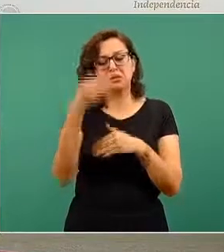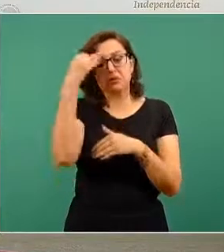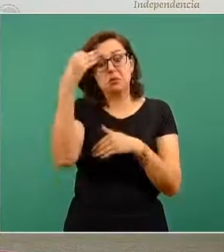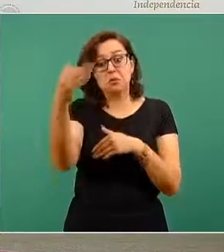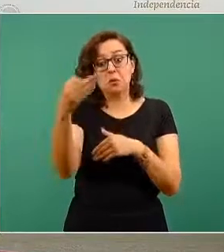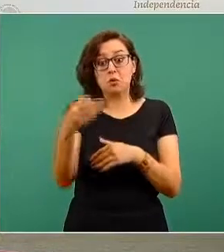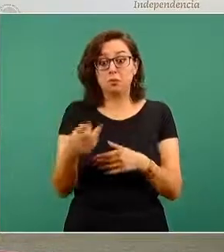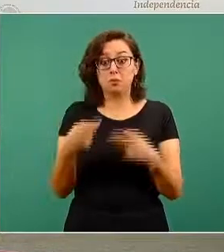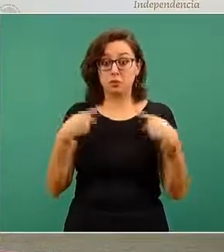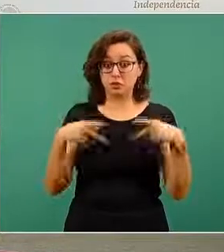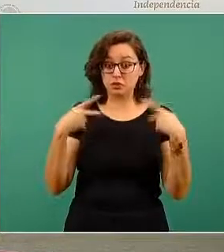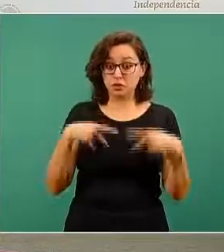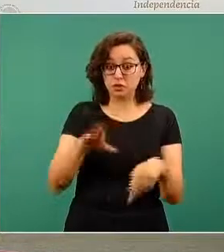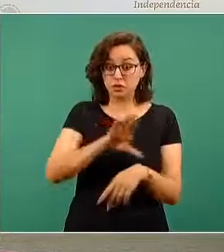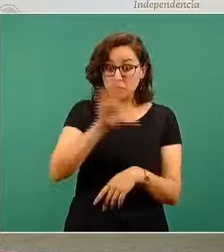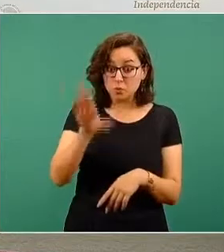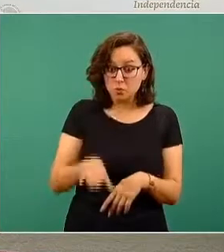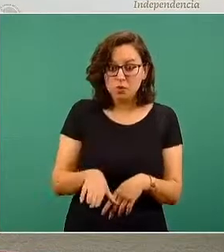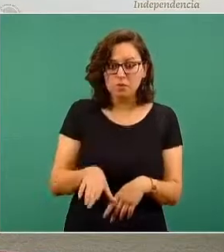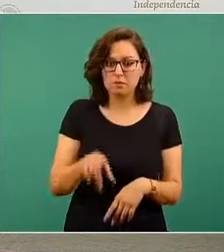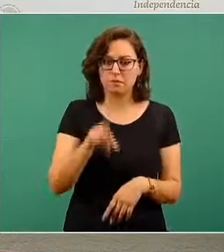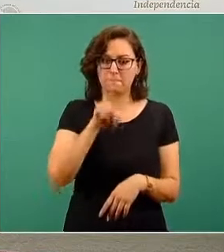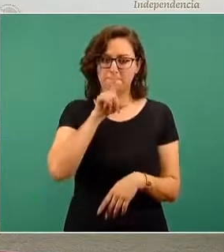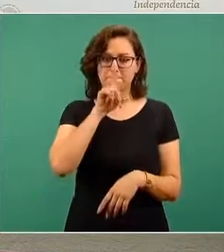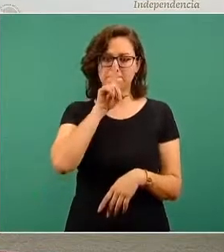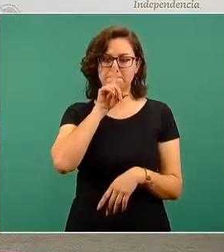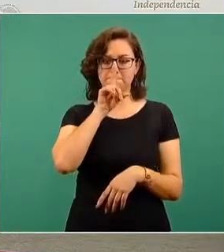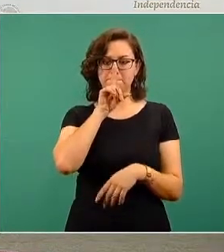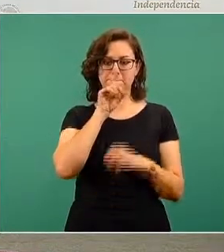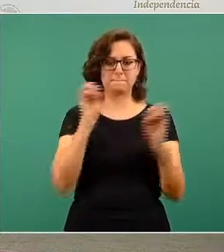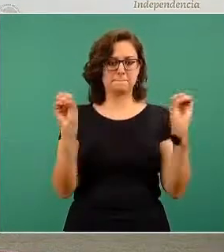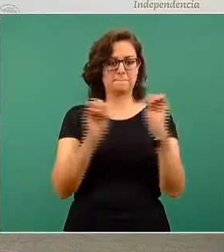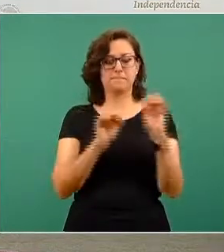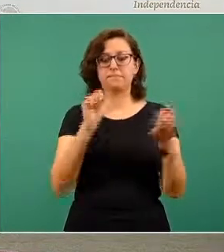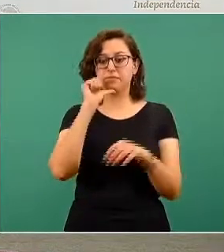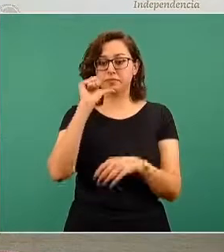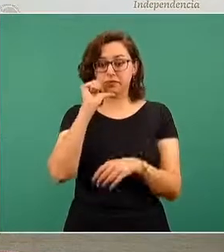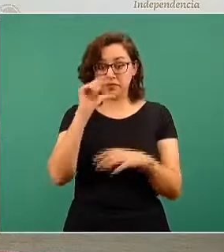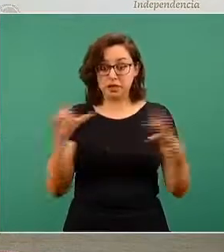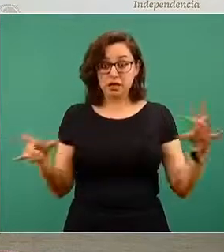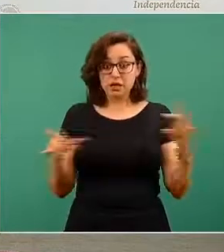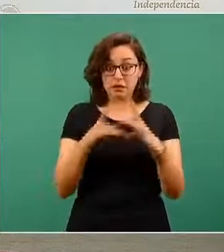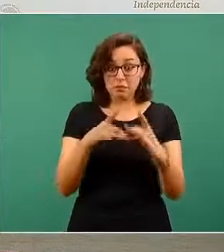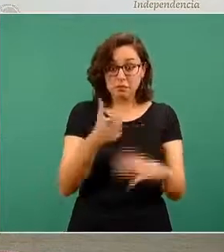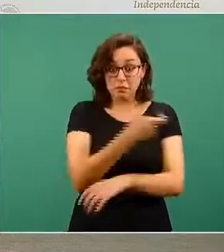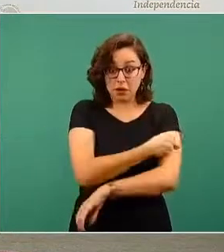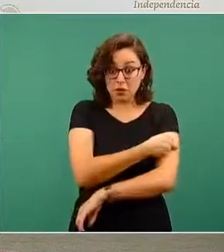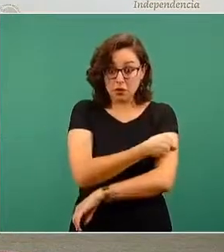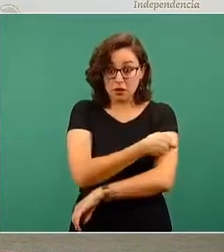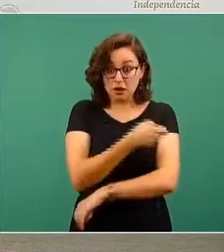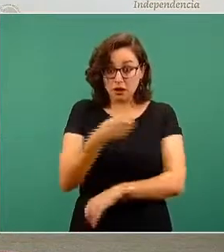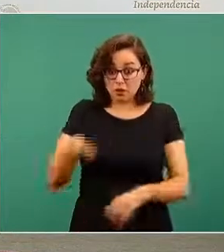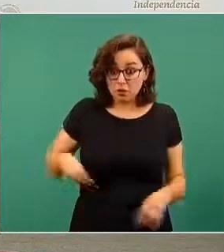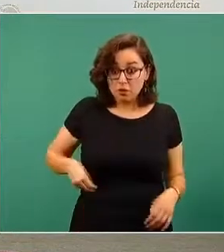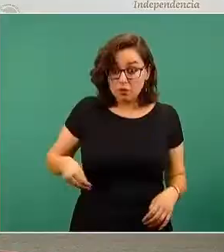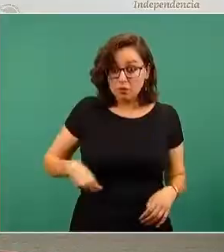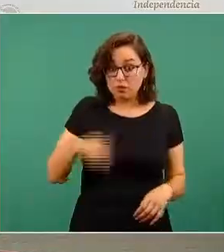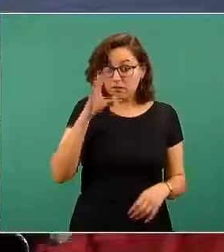desenlace fatal ni tampoco un daño permanente asociado con la vacuna. La siguiente.